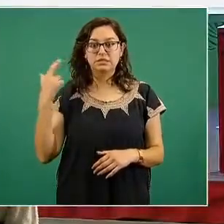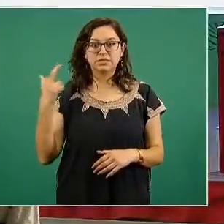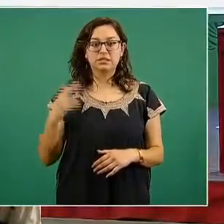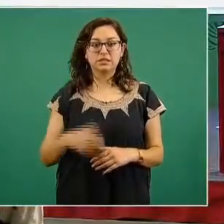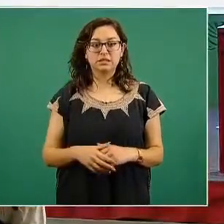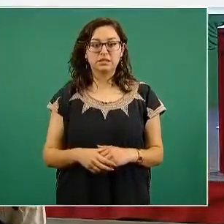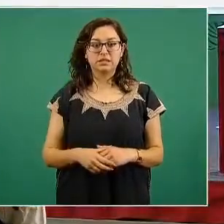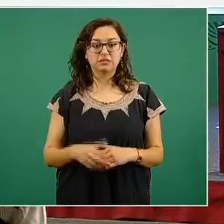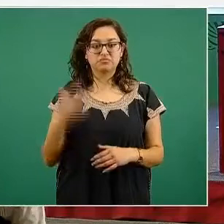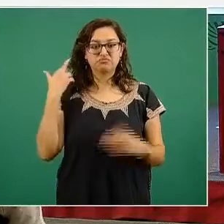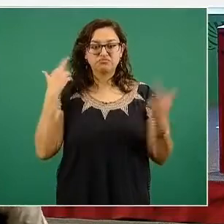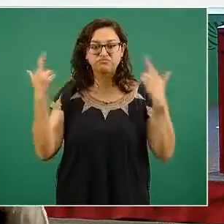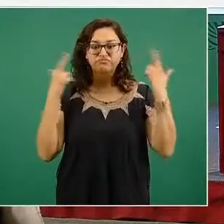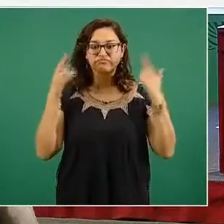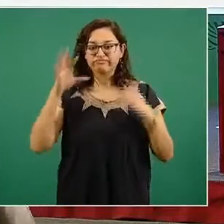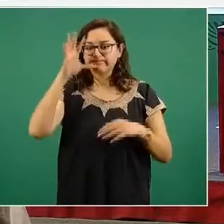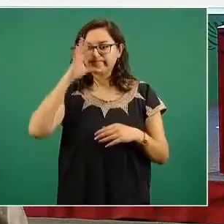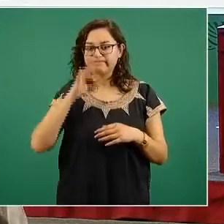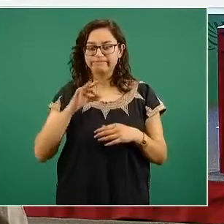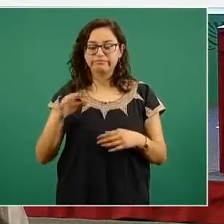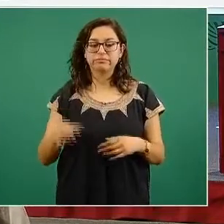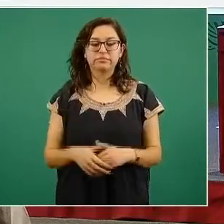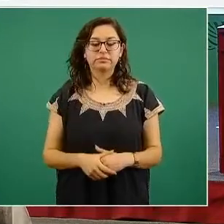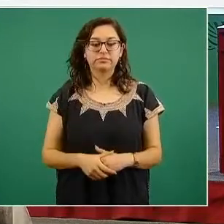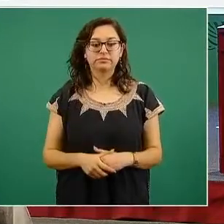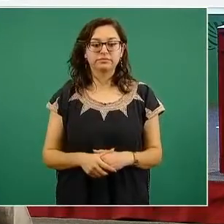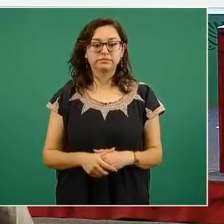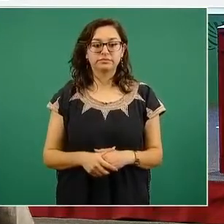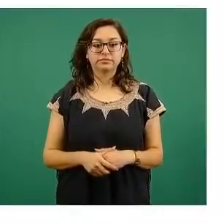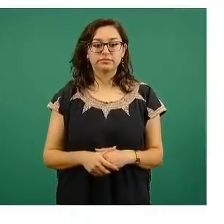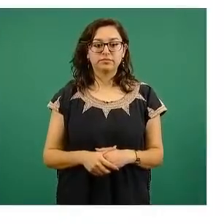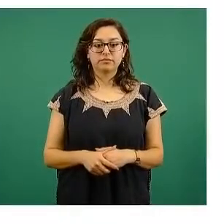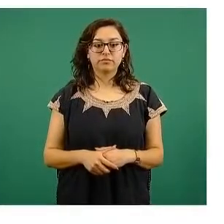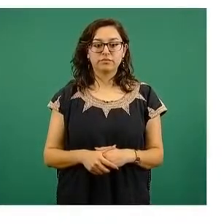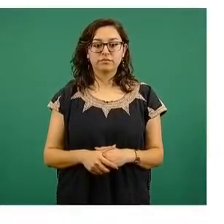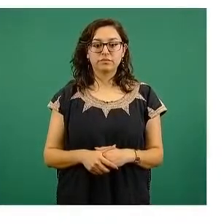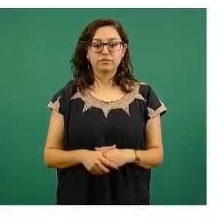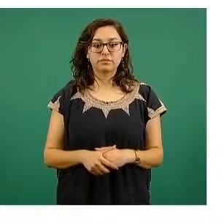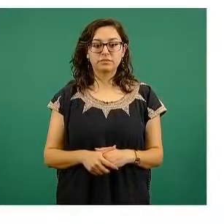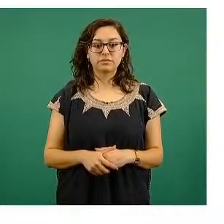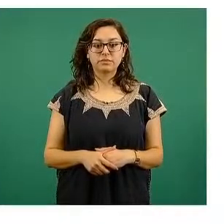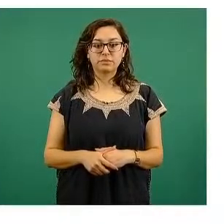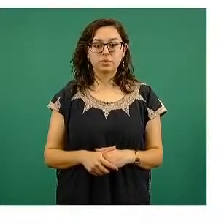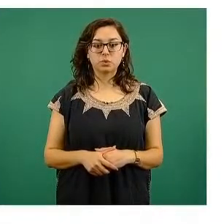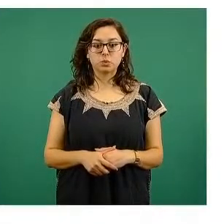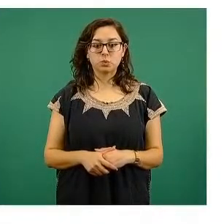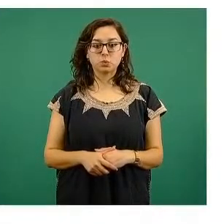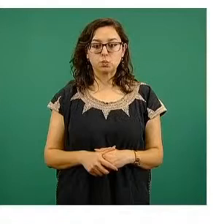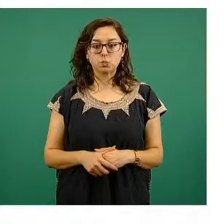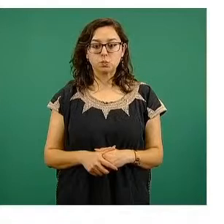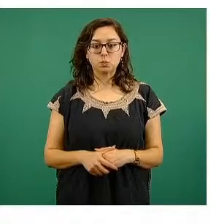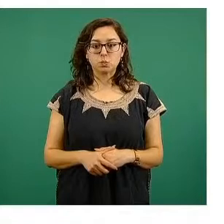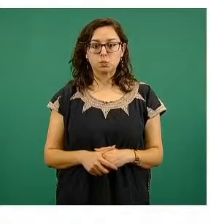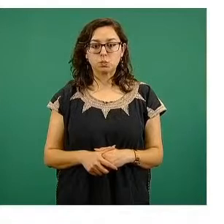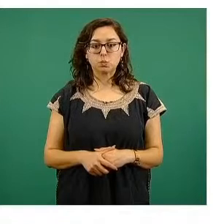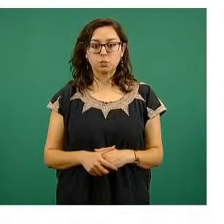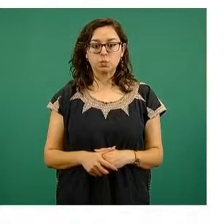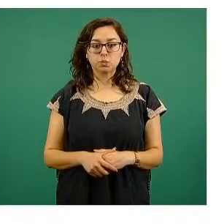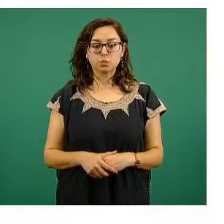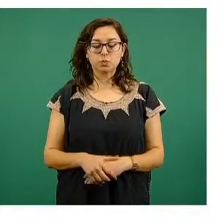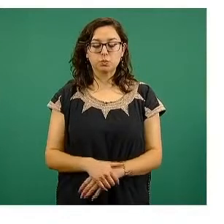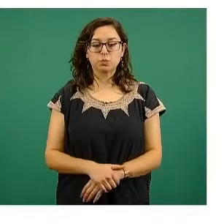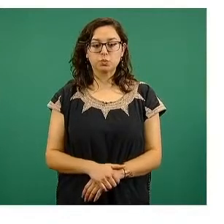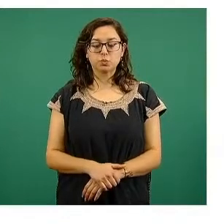pasas la siguiente, por favor. Otro de los indicadores que es